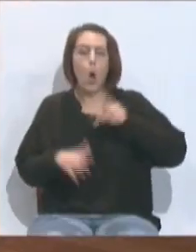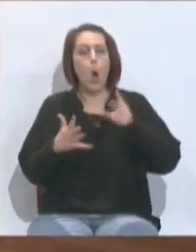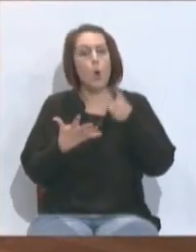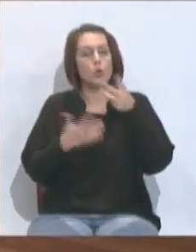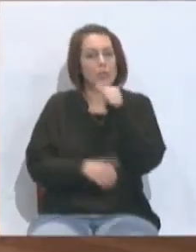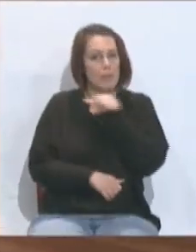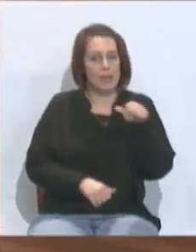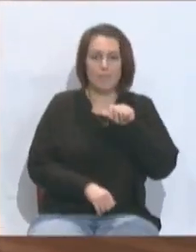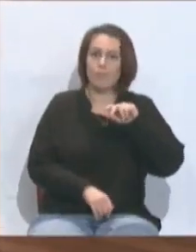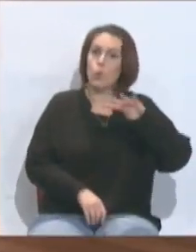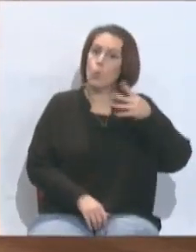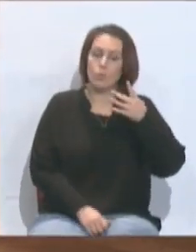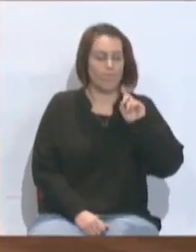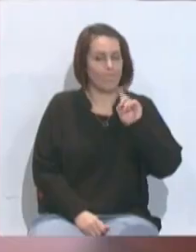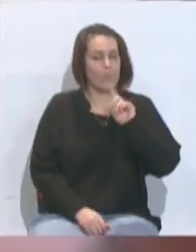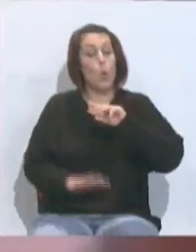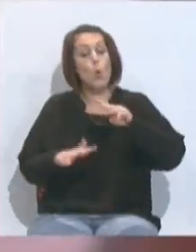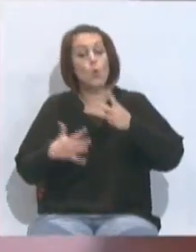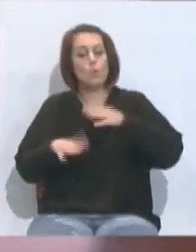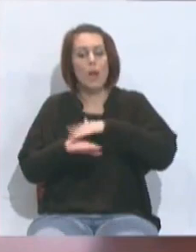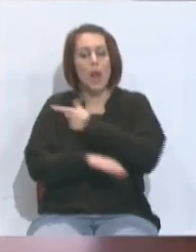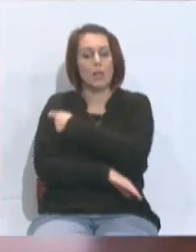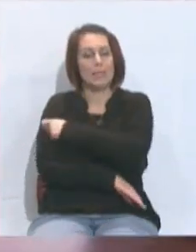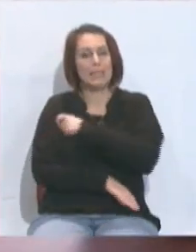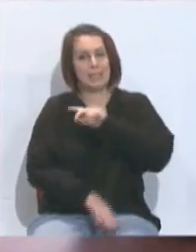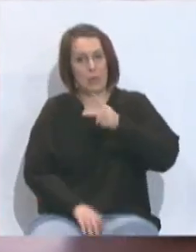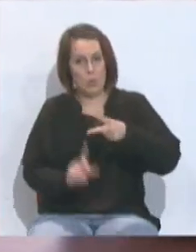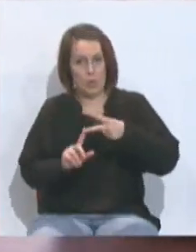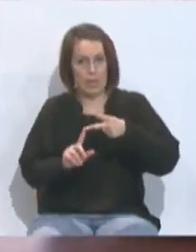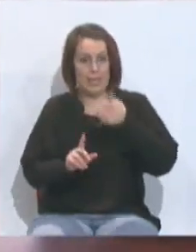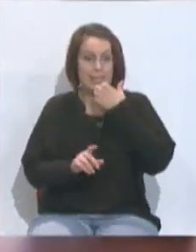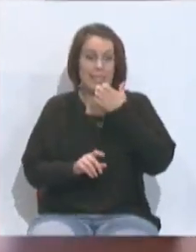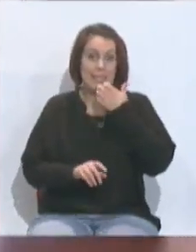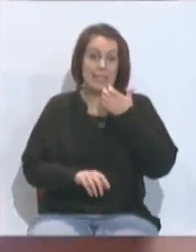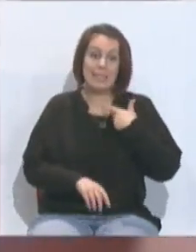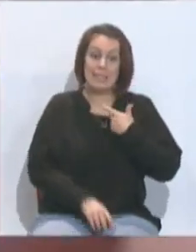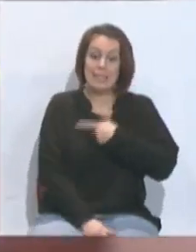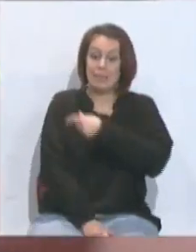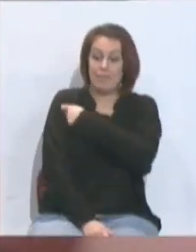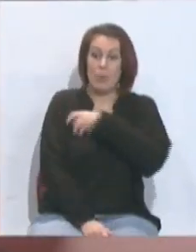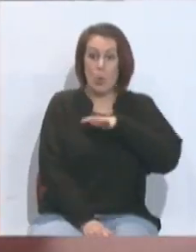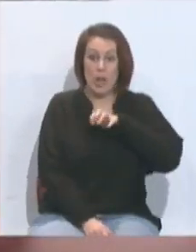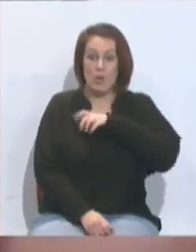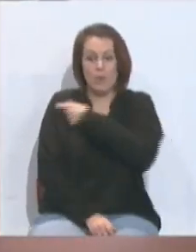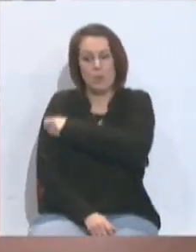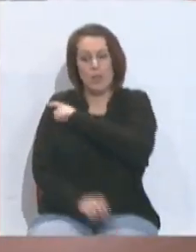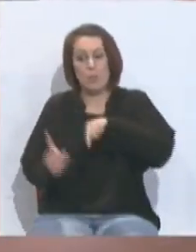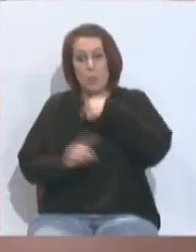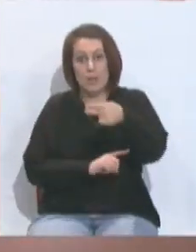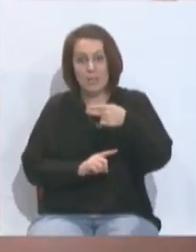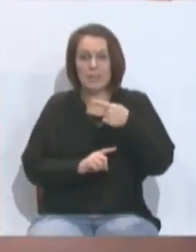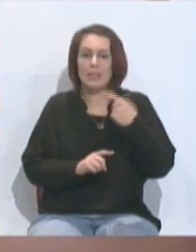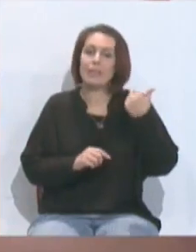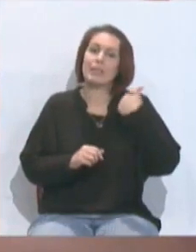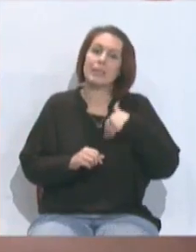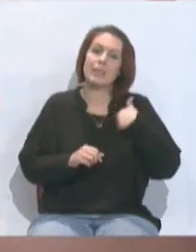semanas en lugar de cuatro para ponerles la segunda. Si son vacunados después de haberse contagiado, su pauta de vacunación terminará con